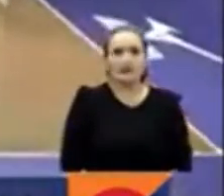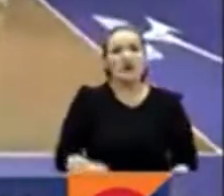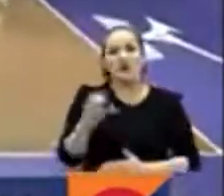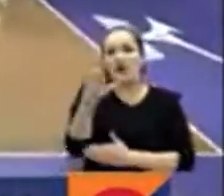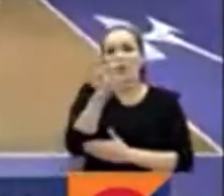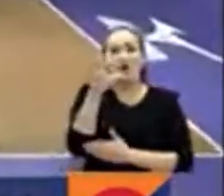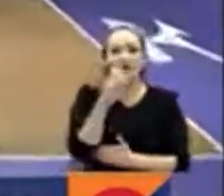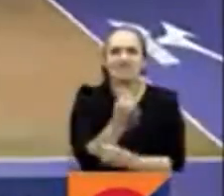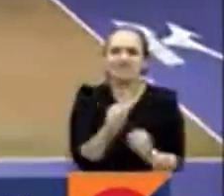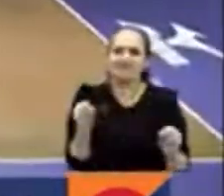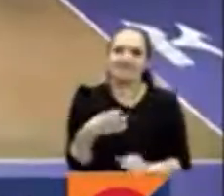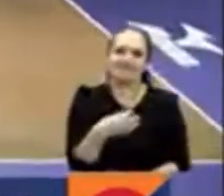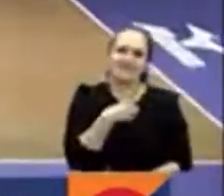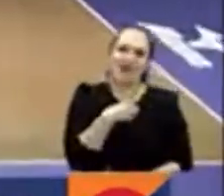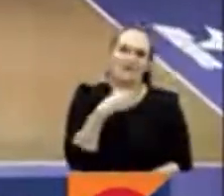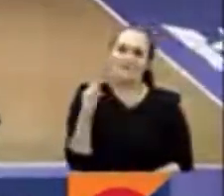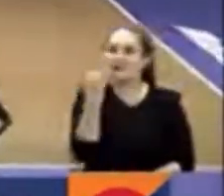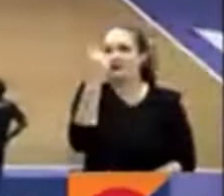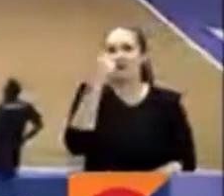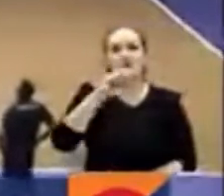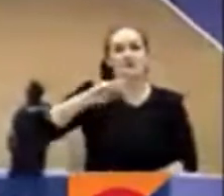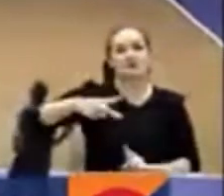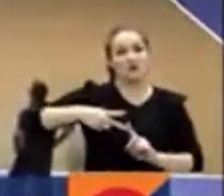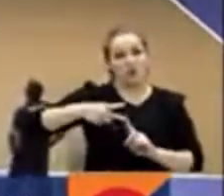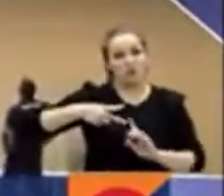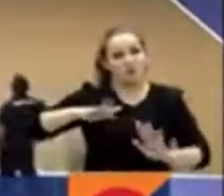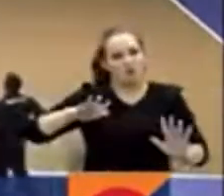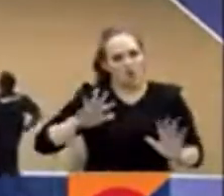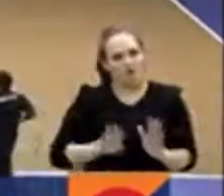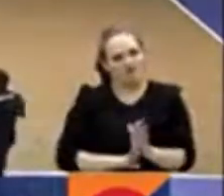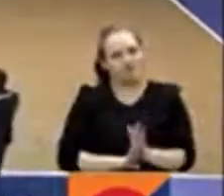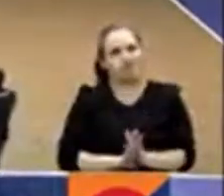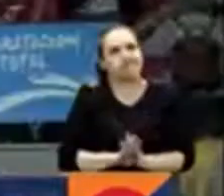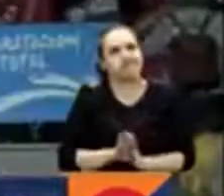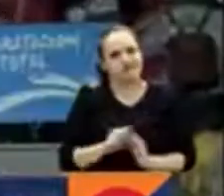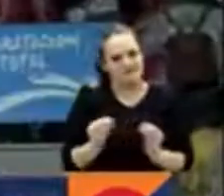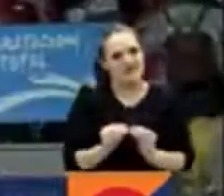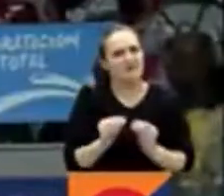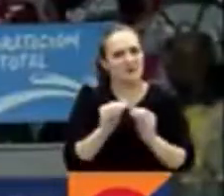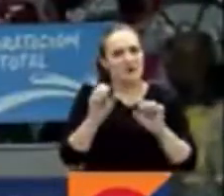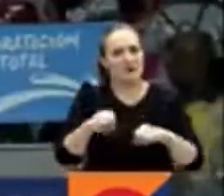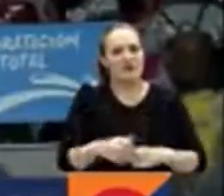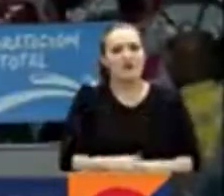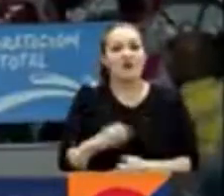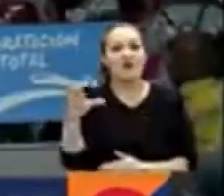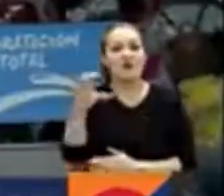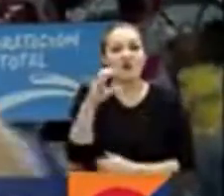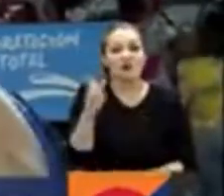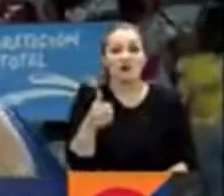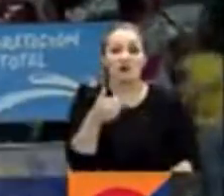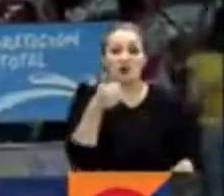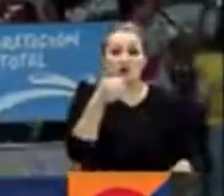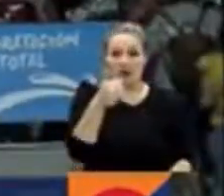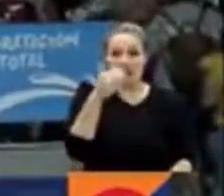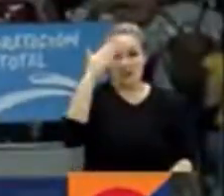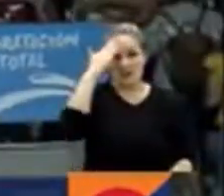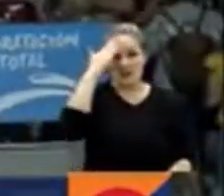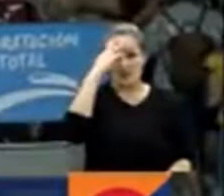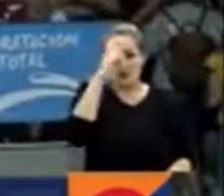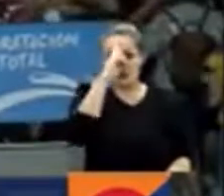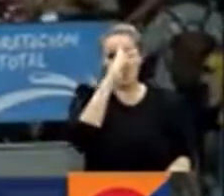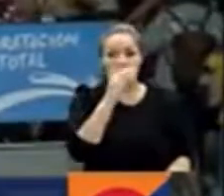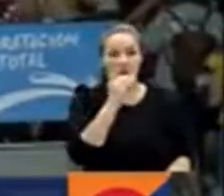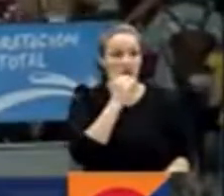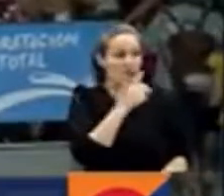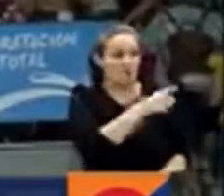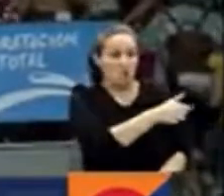pudo quedarse con el oro, pero demostró que ya es una potencia y que tiene mucho más para dar. Colombia jugó muy bien, sabíamos que Dominicana era un rival